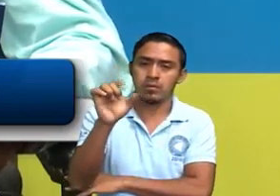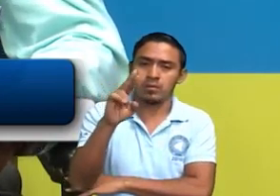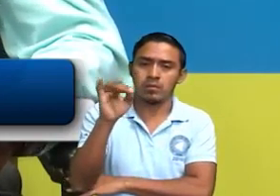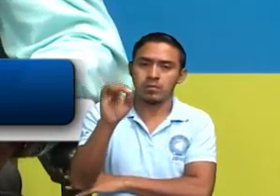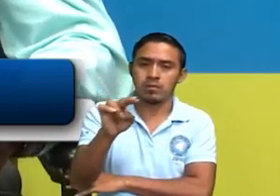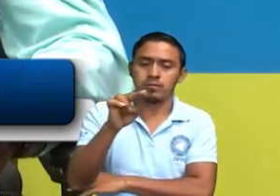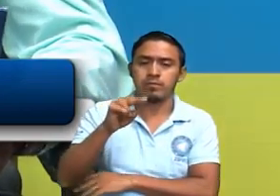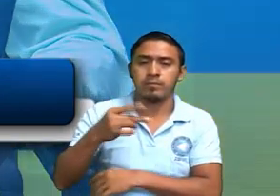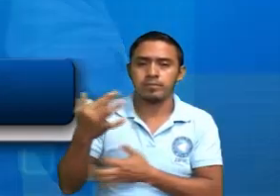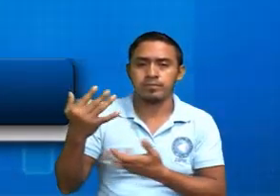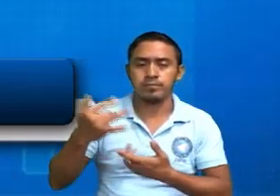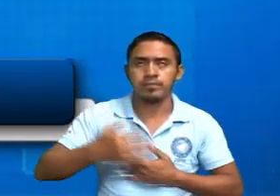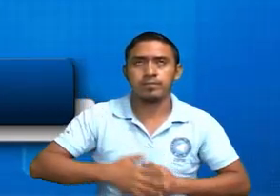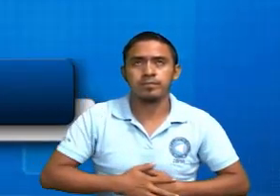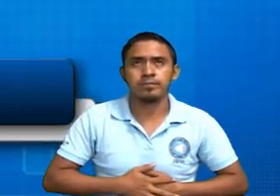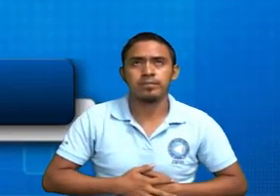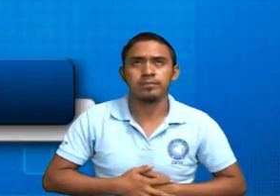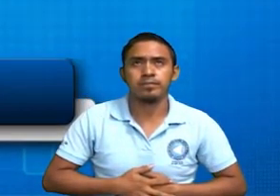cambie, que ya regresamos.